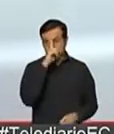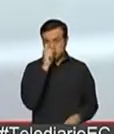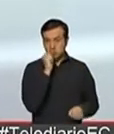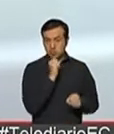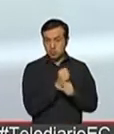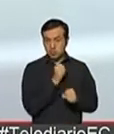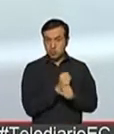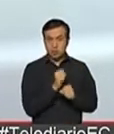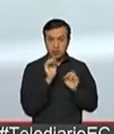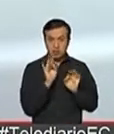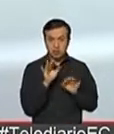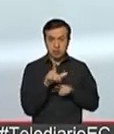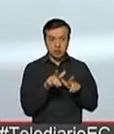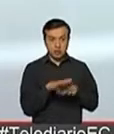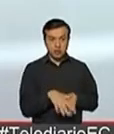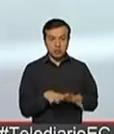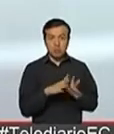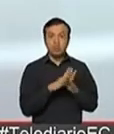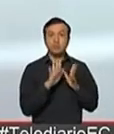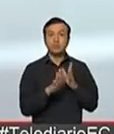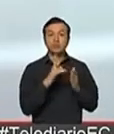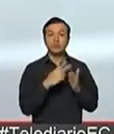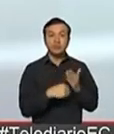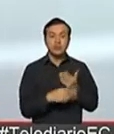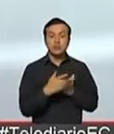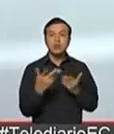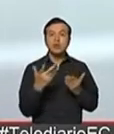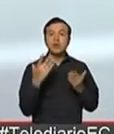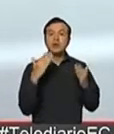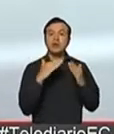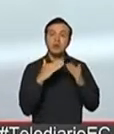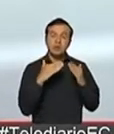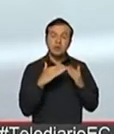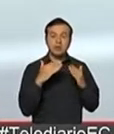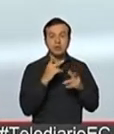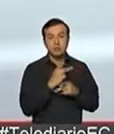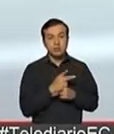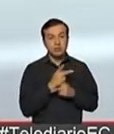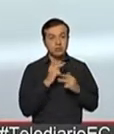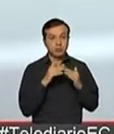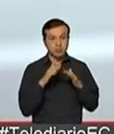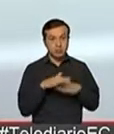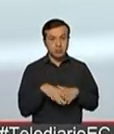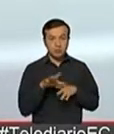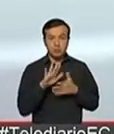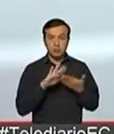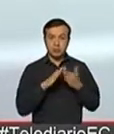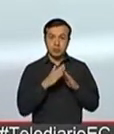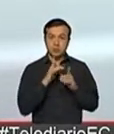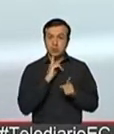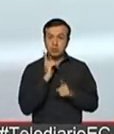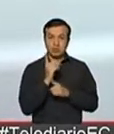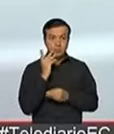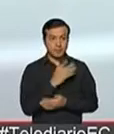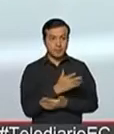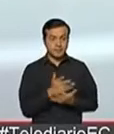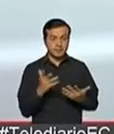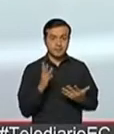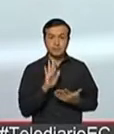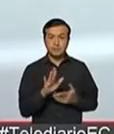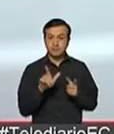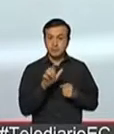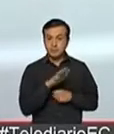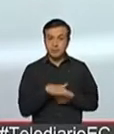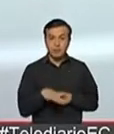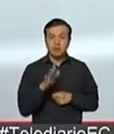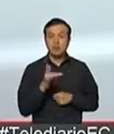porque no tienen condiciones, porque tienen que dejar a sus hijos en la casa, tienen que hacer el cuidado del hogar, en estas comunidades productivas tienen la posibilidad